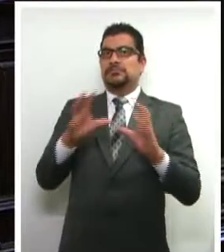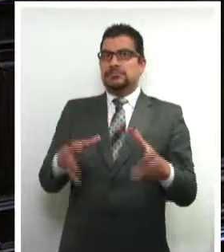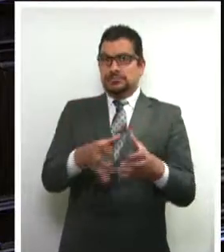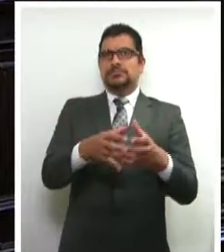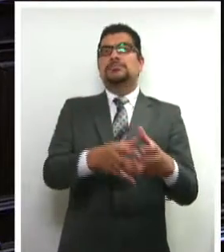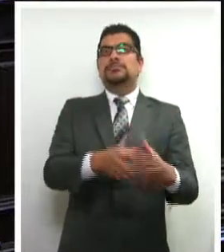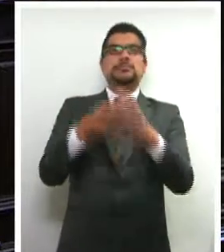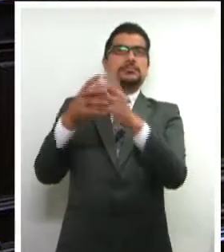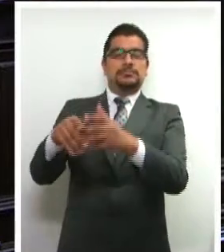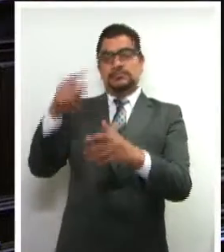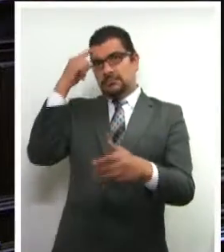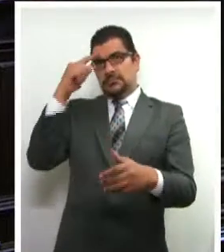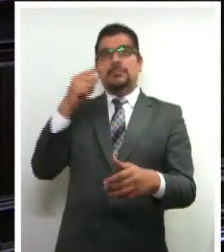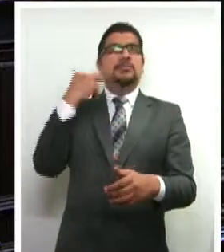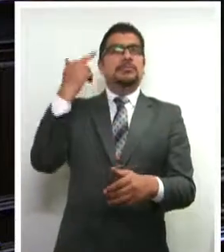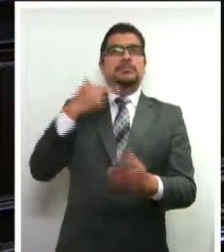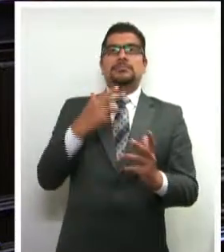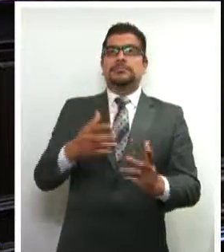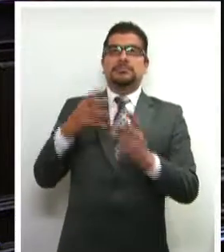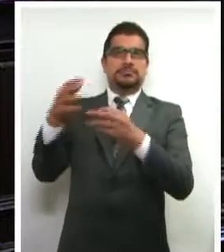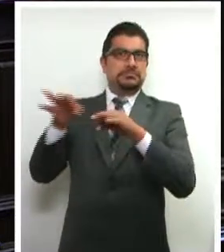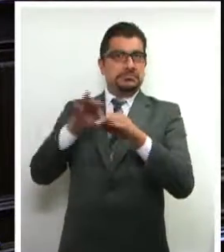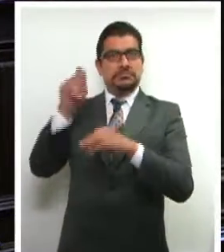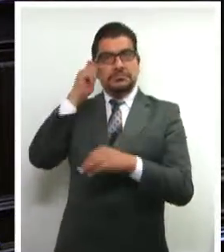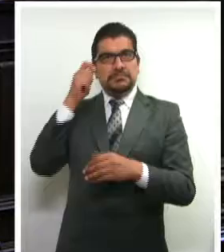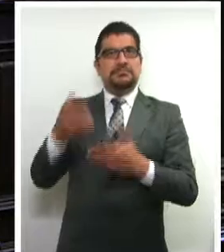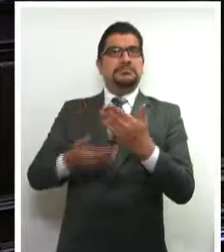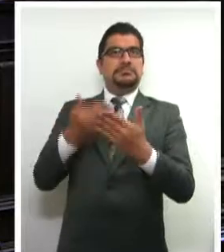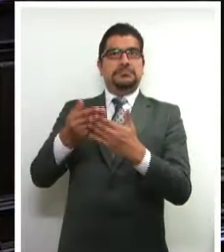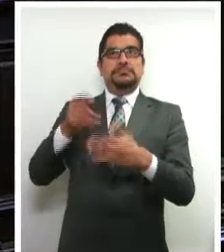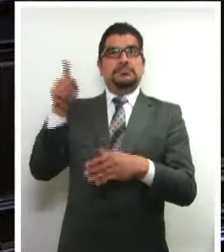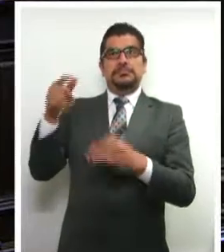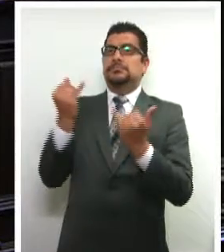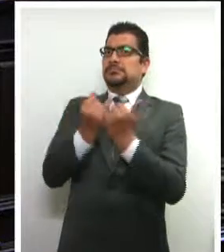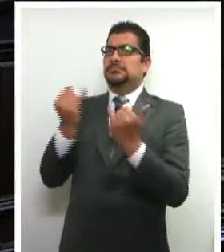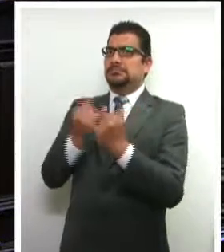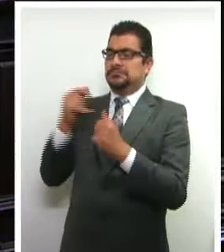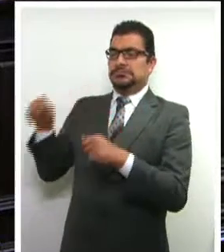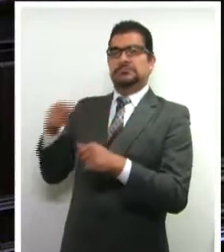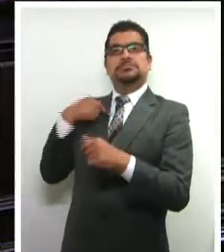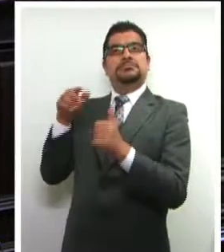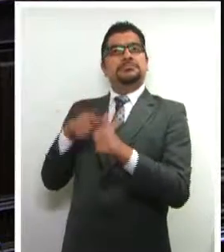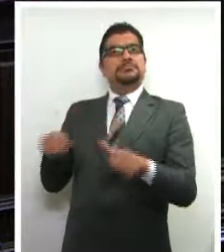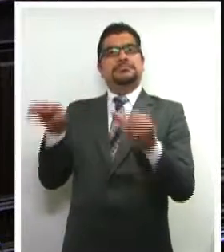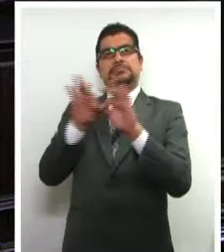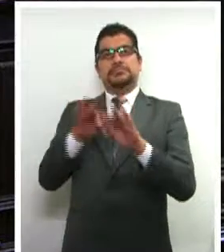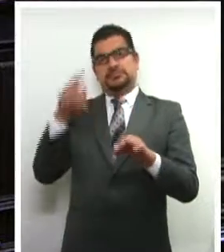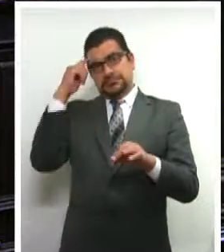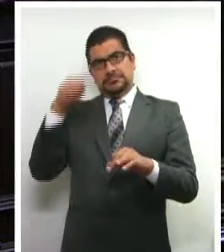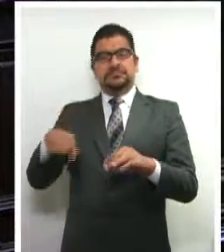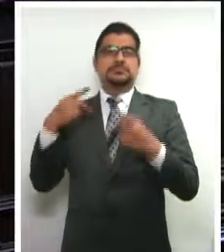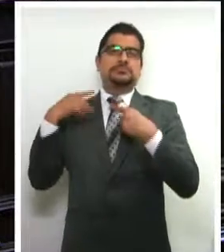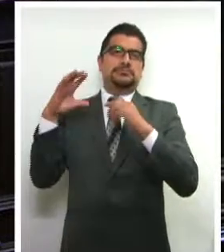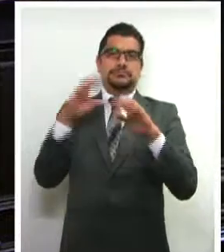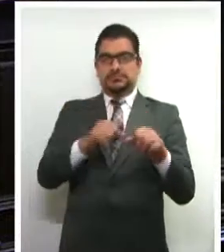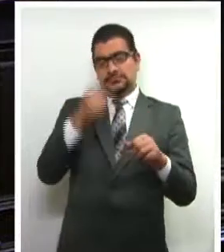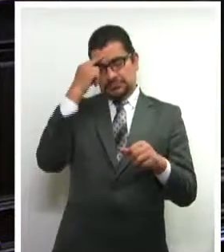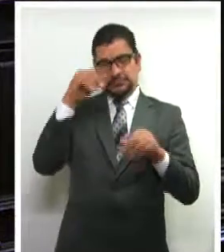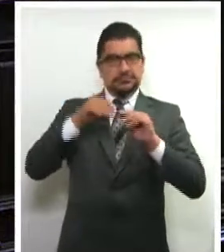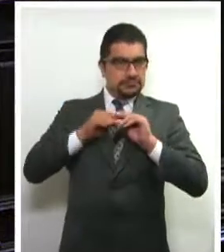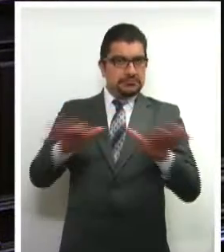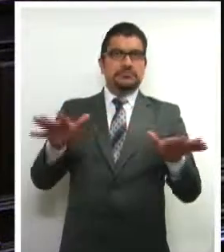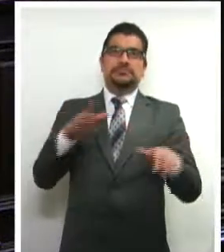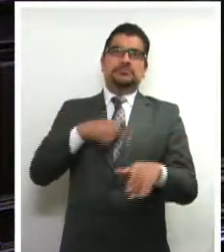del rey, fue una de las causas principales para que los conquistadores demandaran